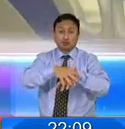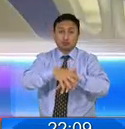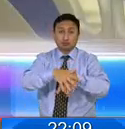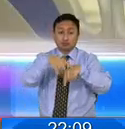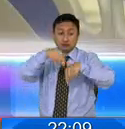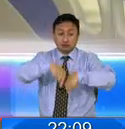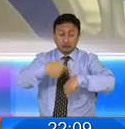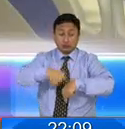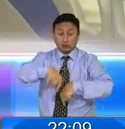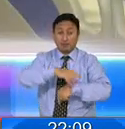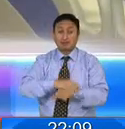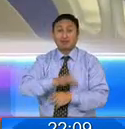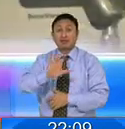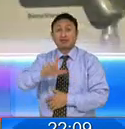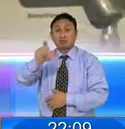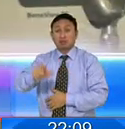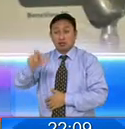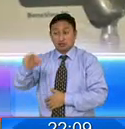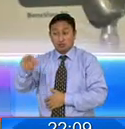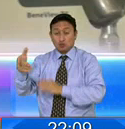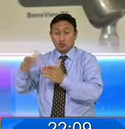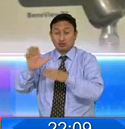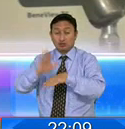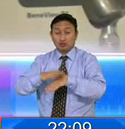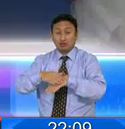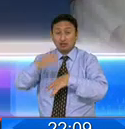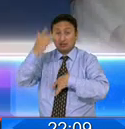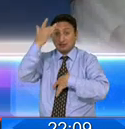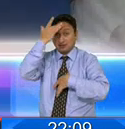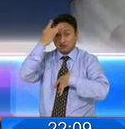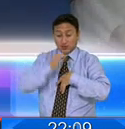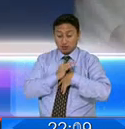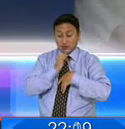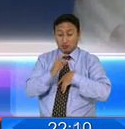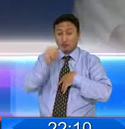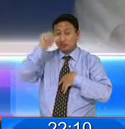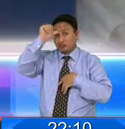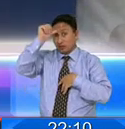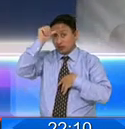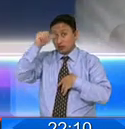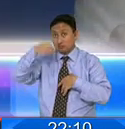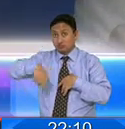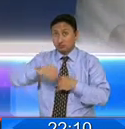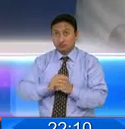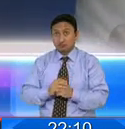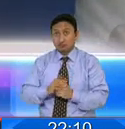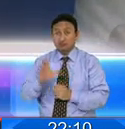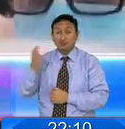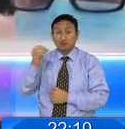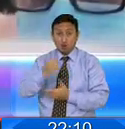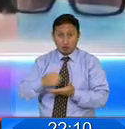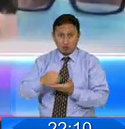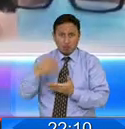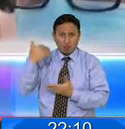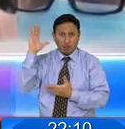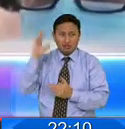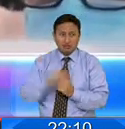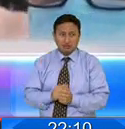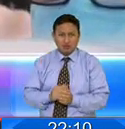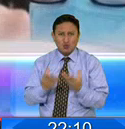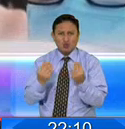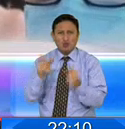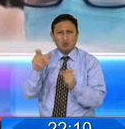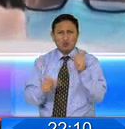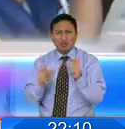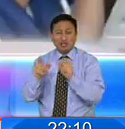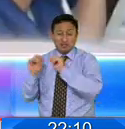la alerta de la muerte de 5 personas con la variante Delta que registra más casos en la provincia de El Oro. Cientos de